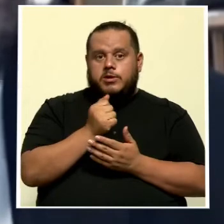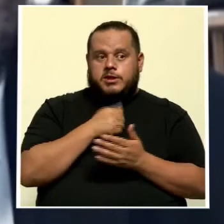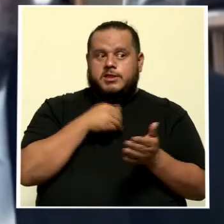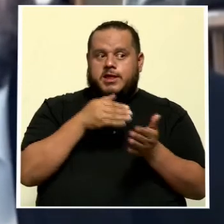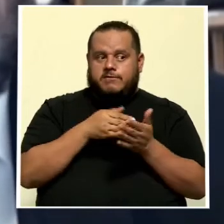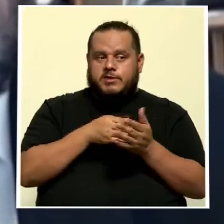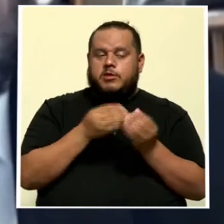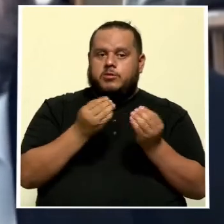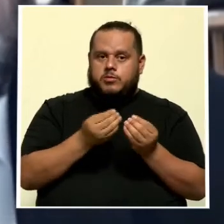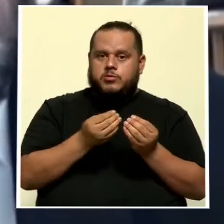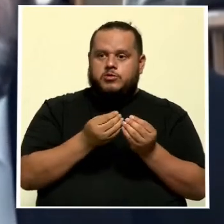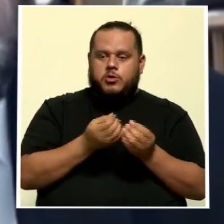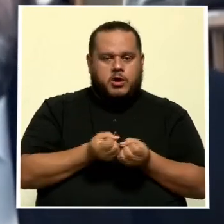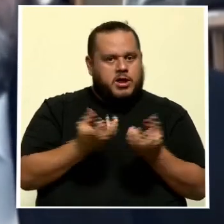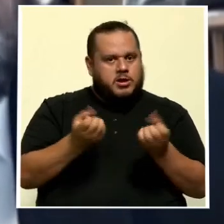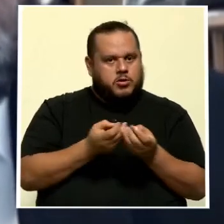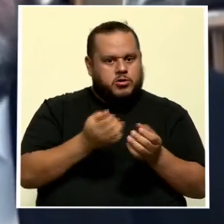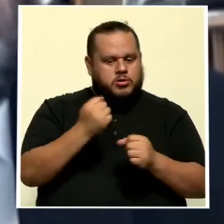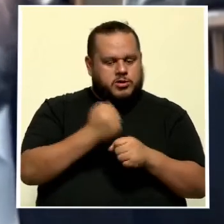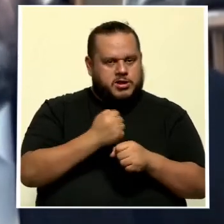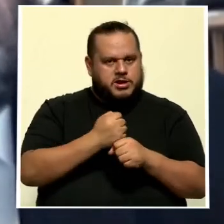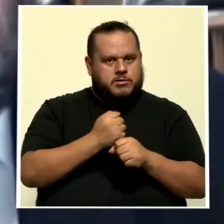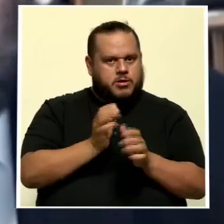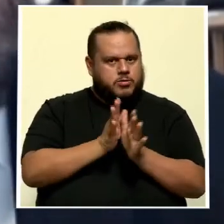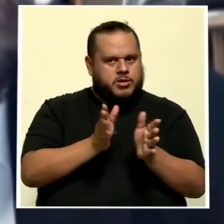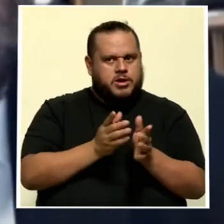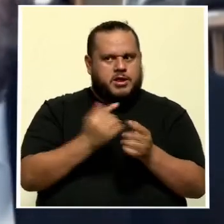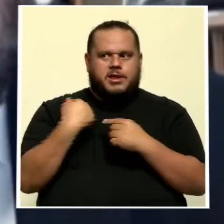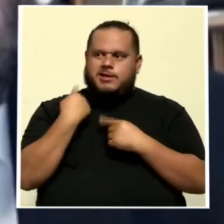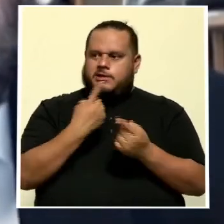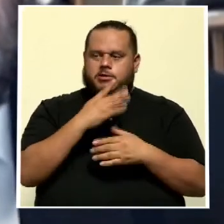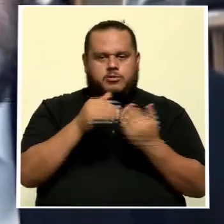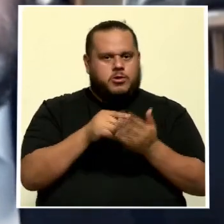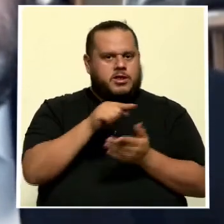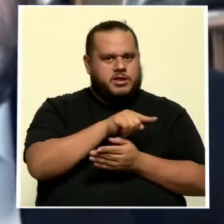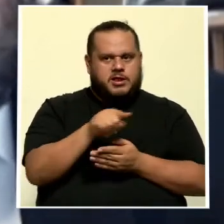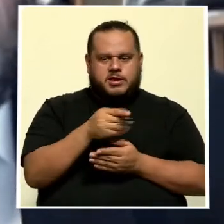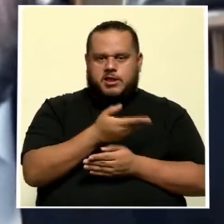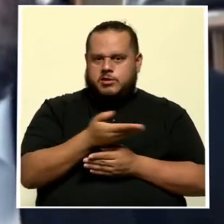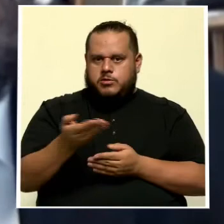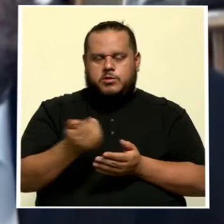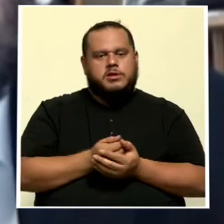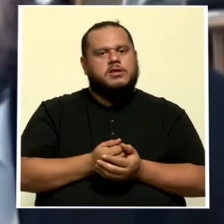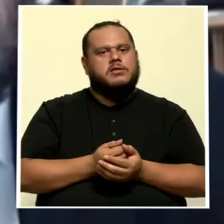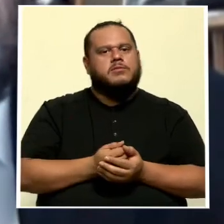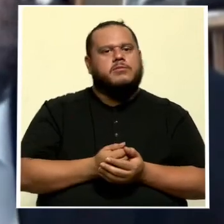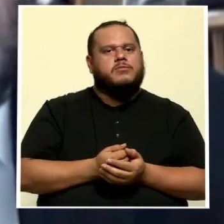mucho el costo de la obra pública, se vinieron todas estas cosas. No, Federico, lo